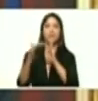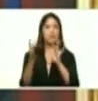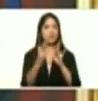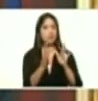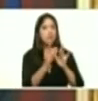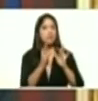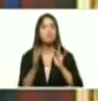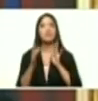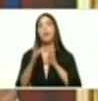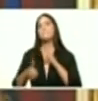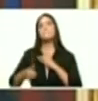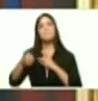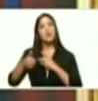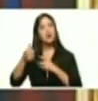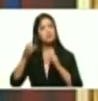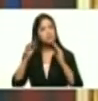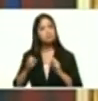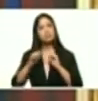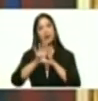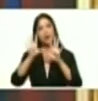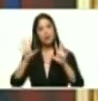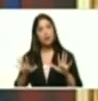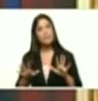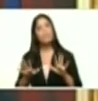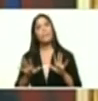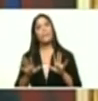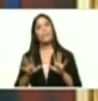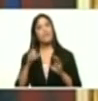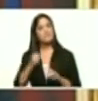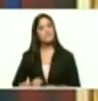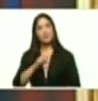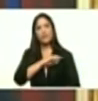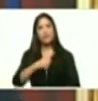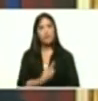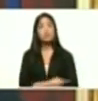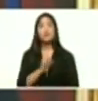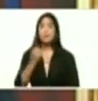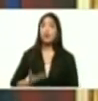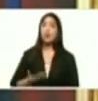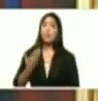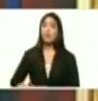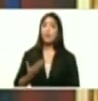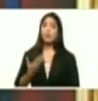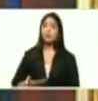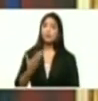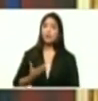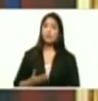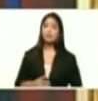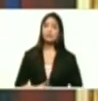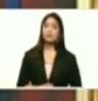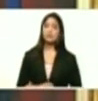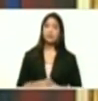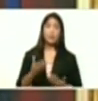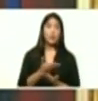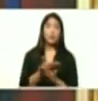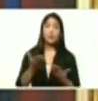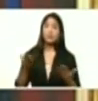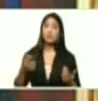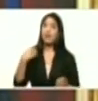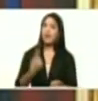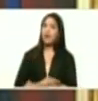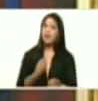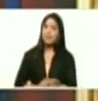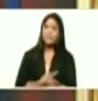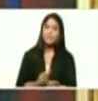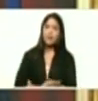cada vez con mayor precisión, con mayor fuerza, y es muy importante, compañeros, camaradas, hermanos,